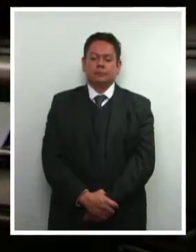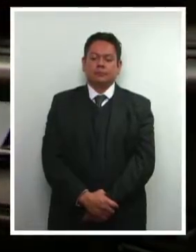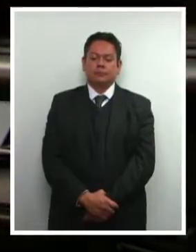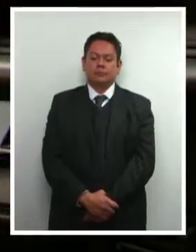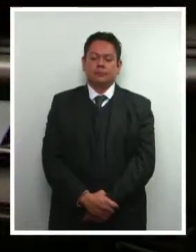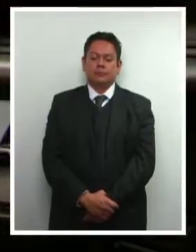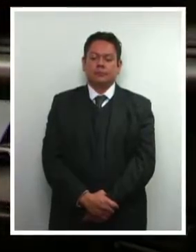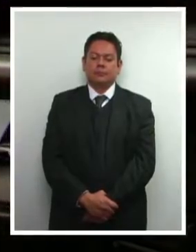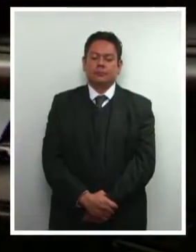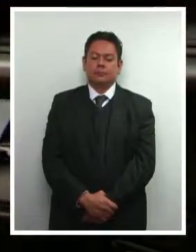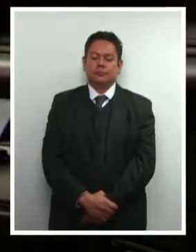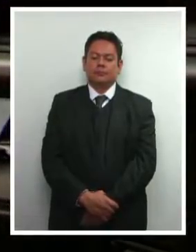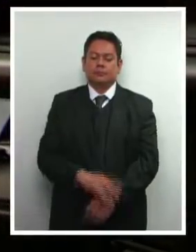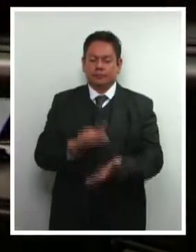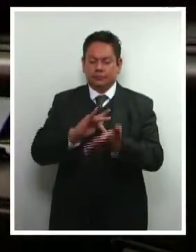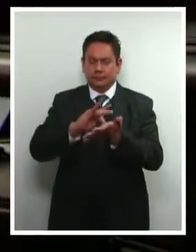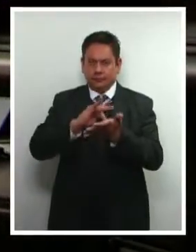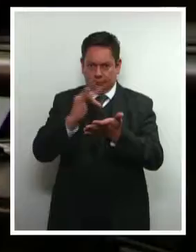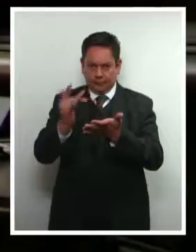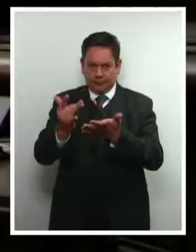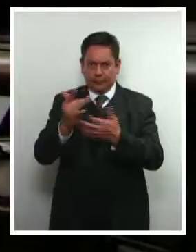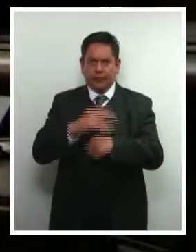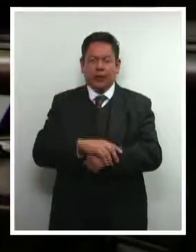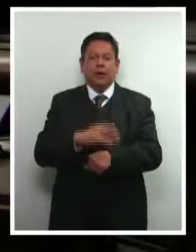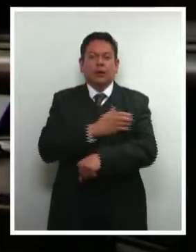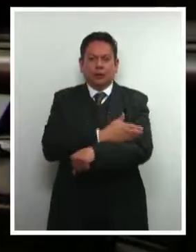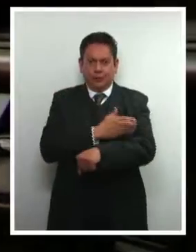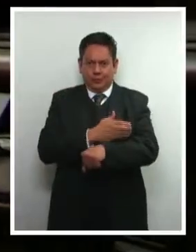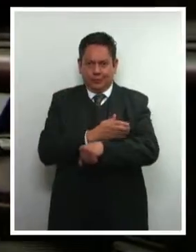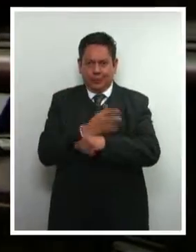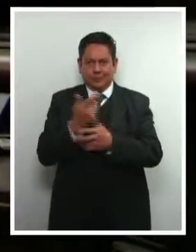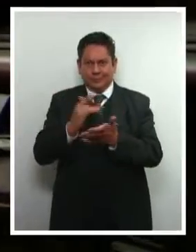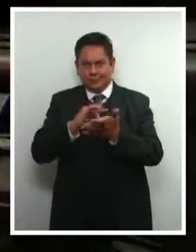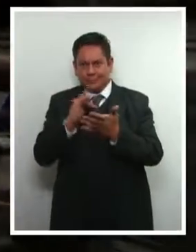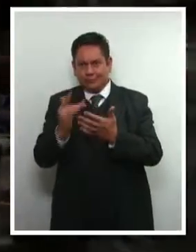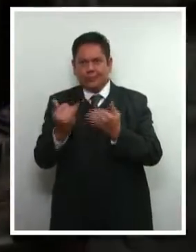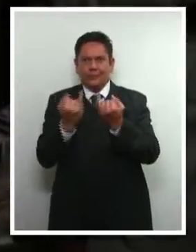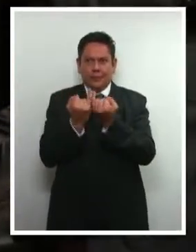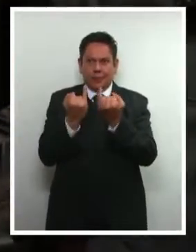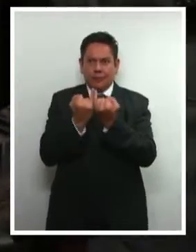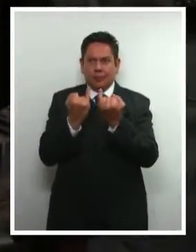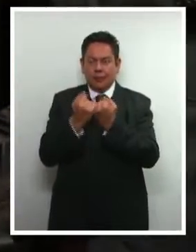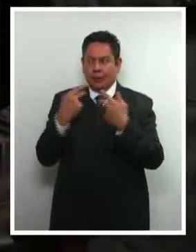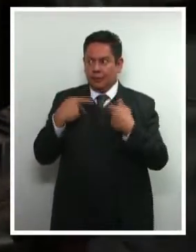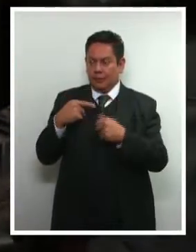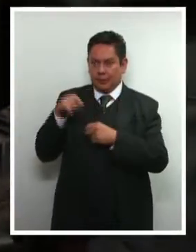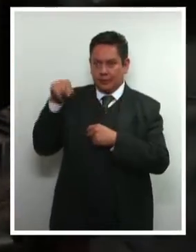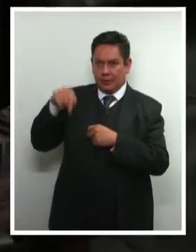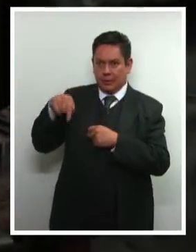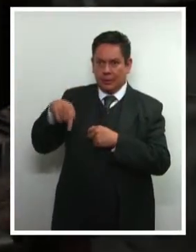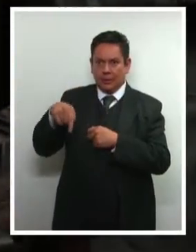Muchas gracias, compañeros diputados, muchas gracias a la mesa directiva.